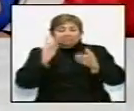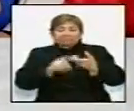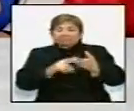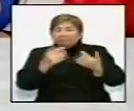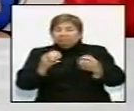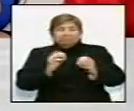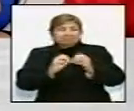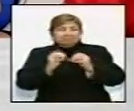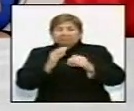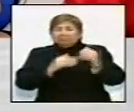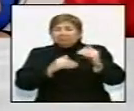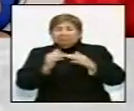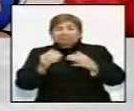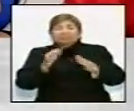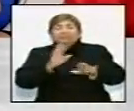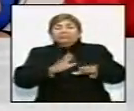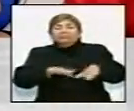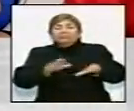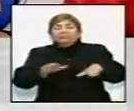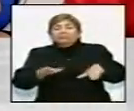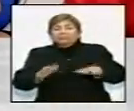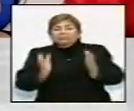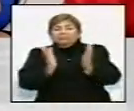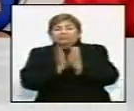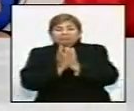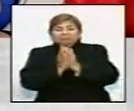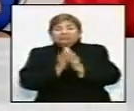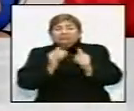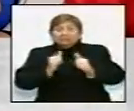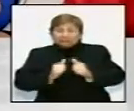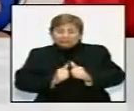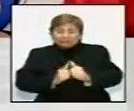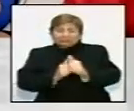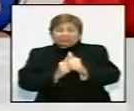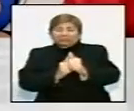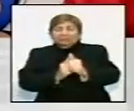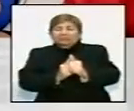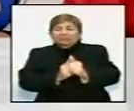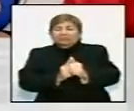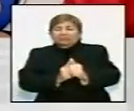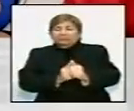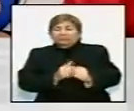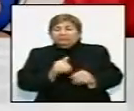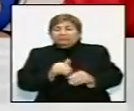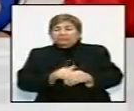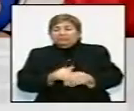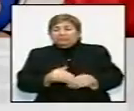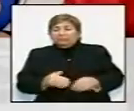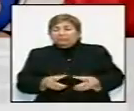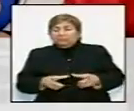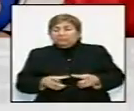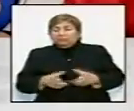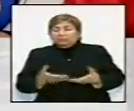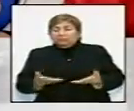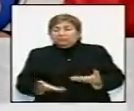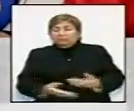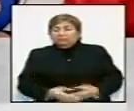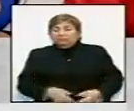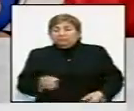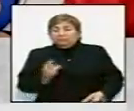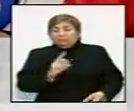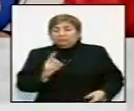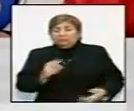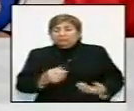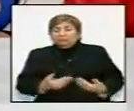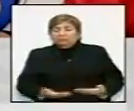son reconstruidos. Siguen los niños estudiando, ¿no?, en módulos en los cuales